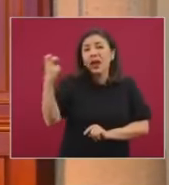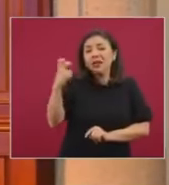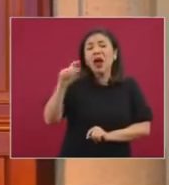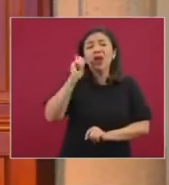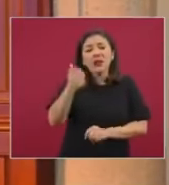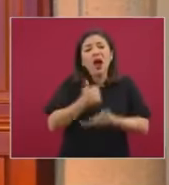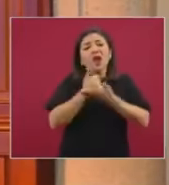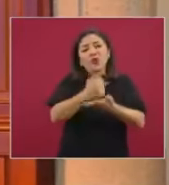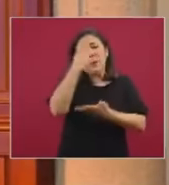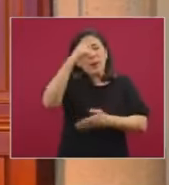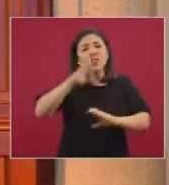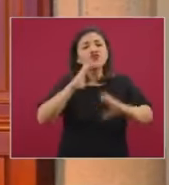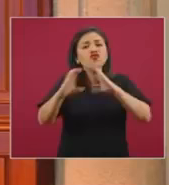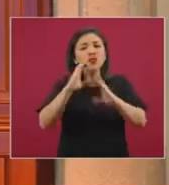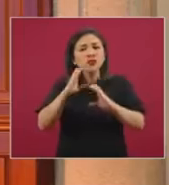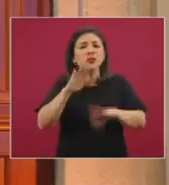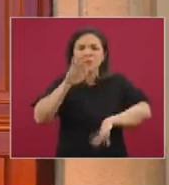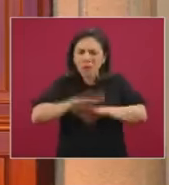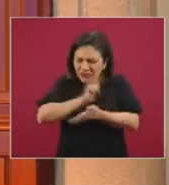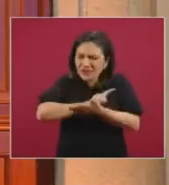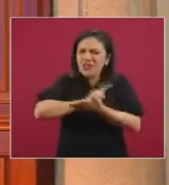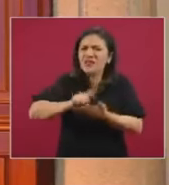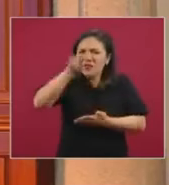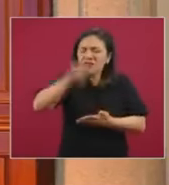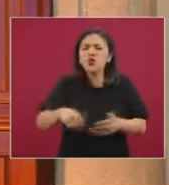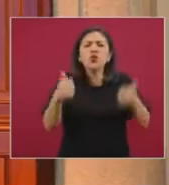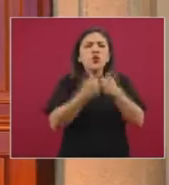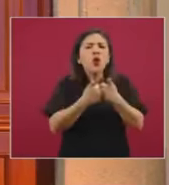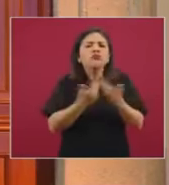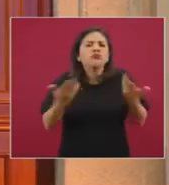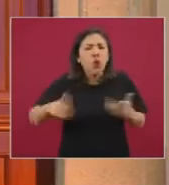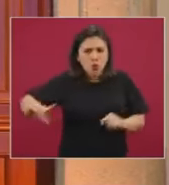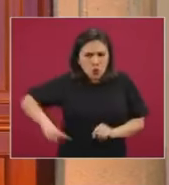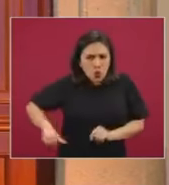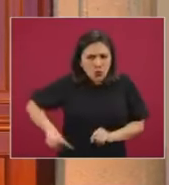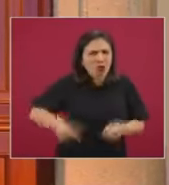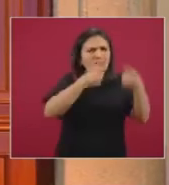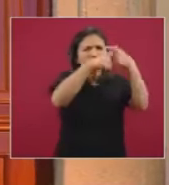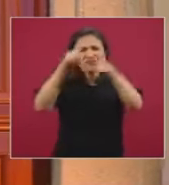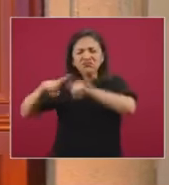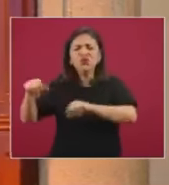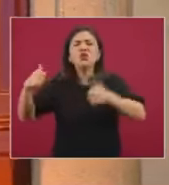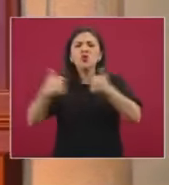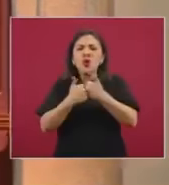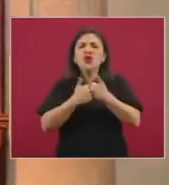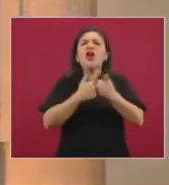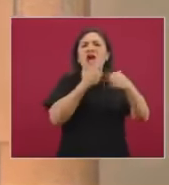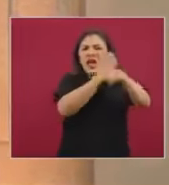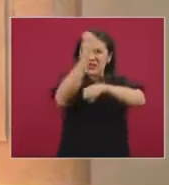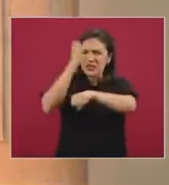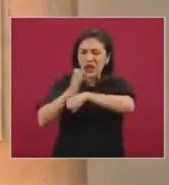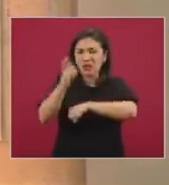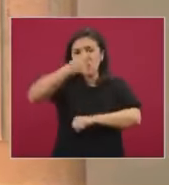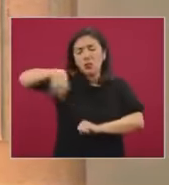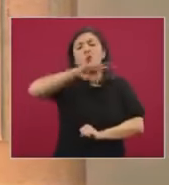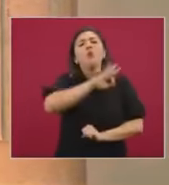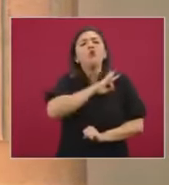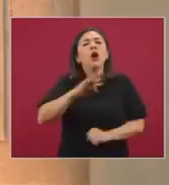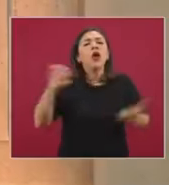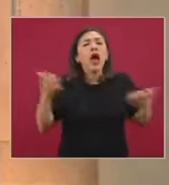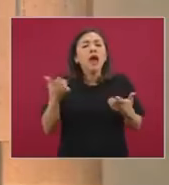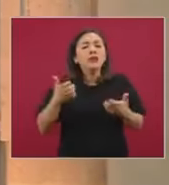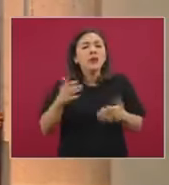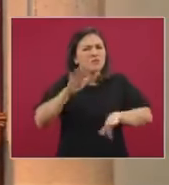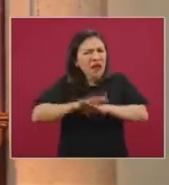en un instrumento de comunicación transparente, tanto con los gobiernos, con las entidades federativas, que nos permite de